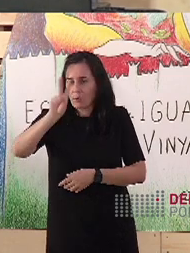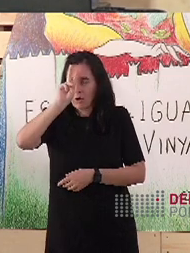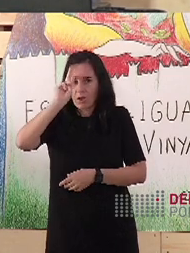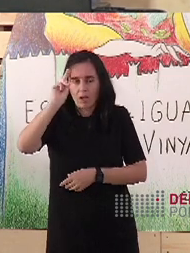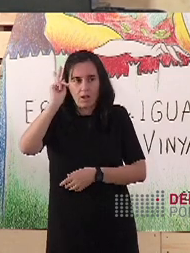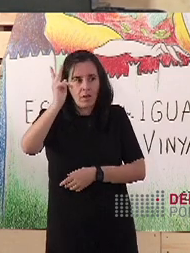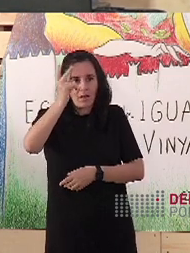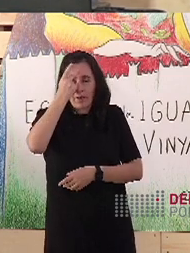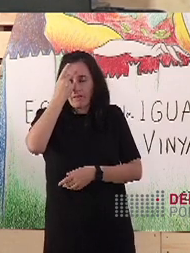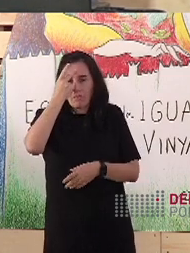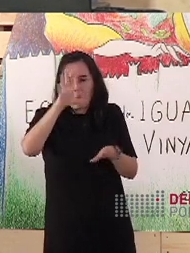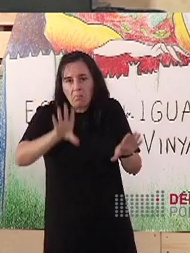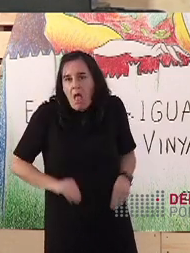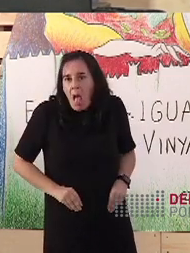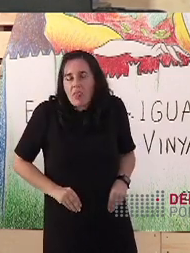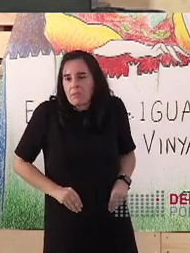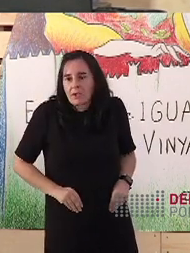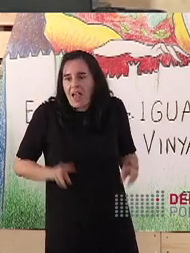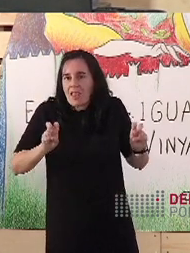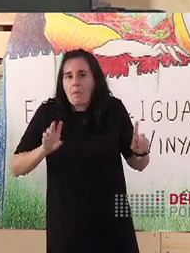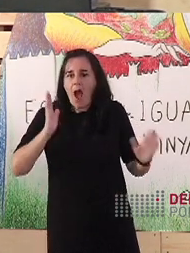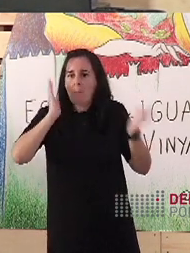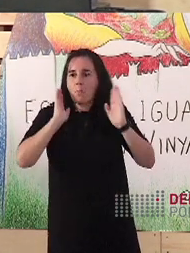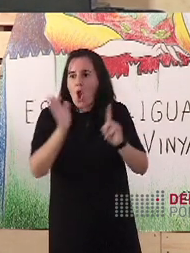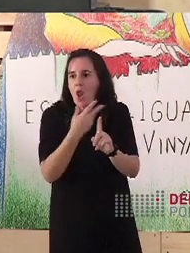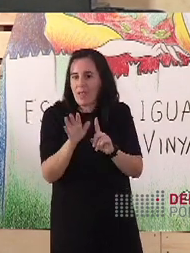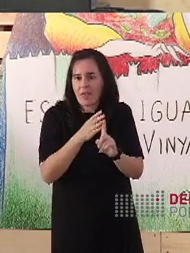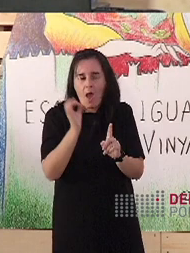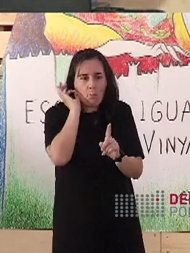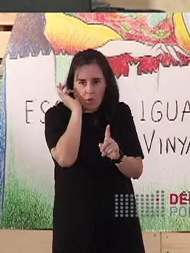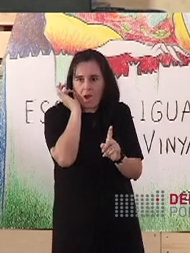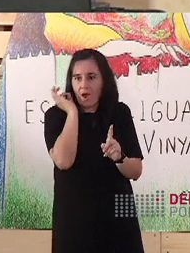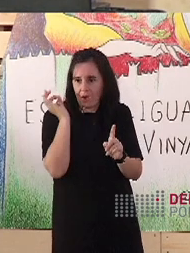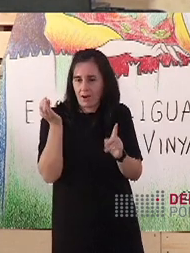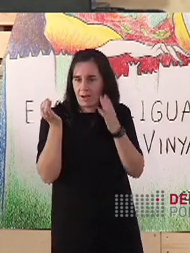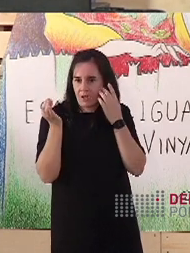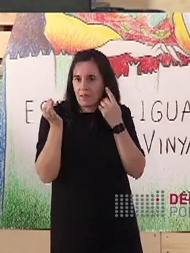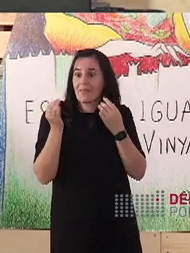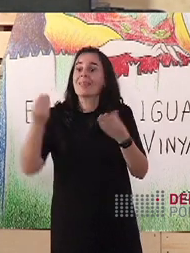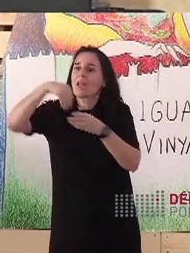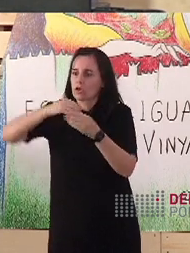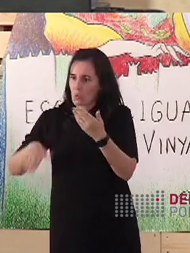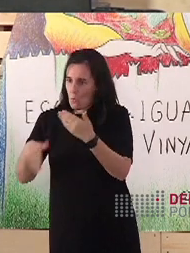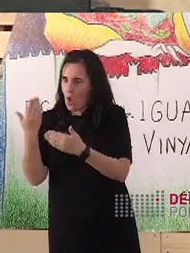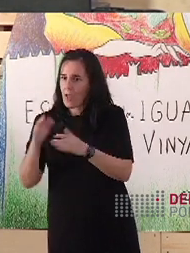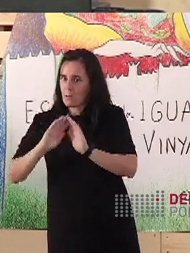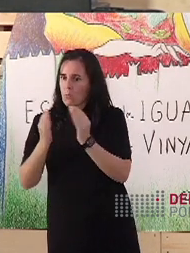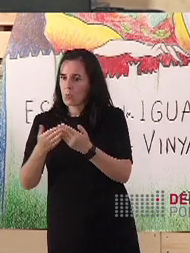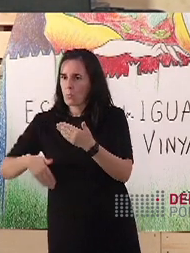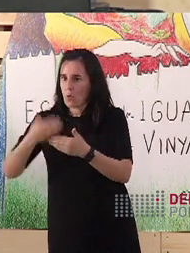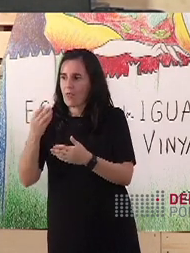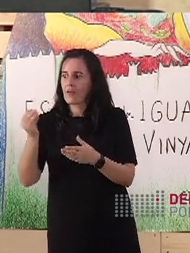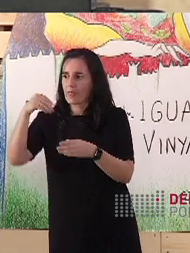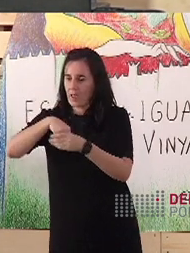invisibilizado, haber normalizado completamente la violencia con la que las mujeres somos representadas en la moda. Pero atención, que si estamos